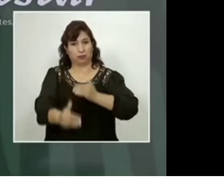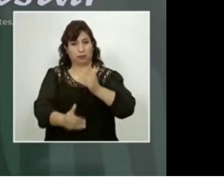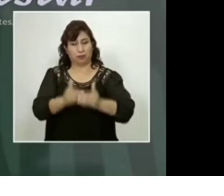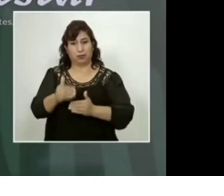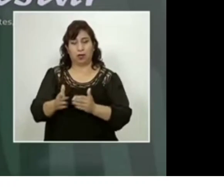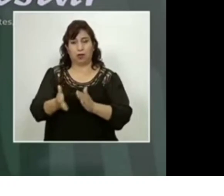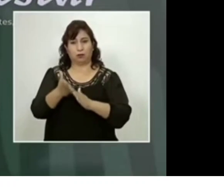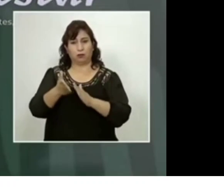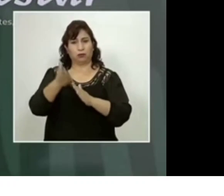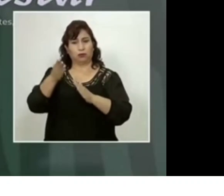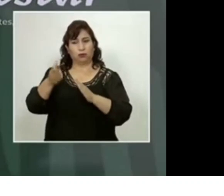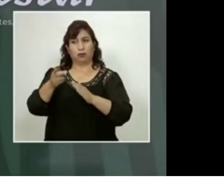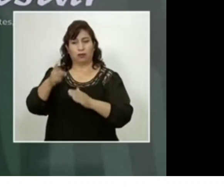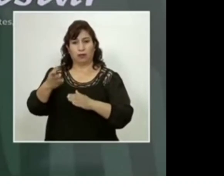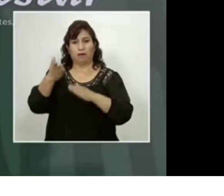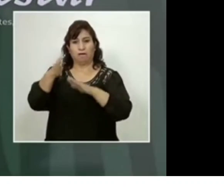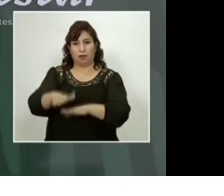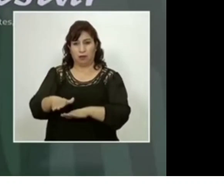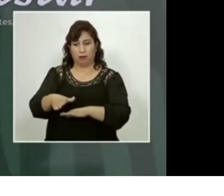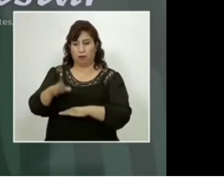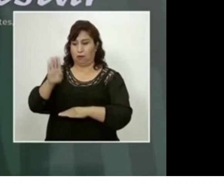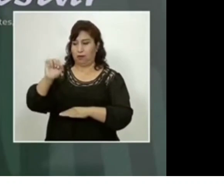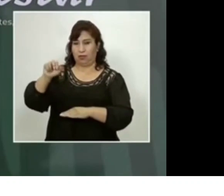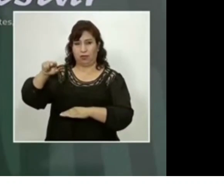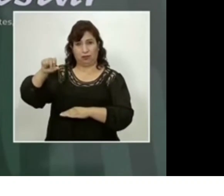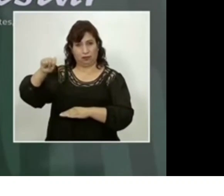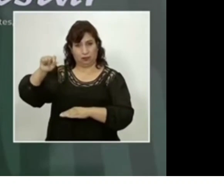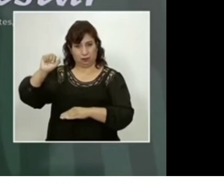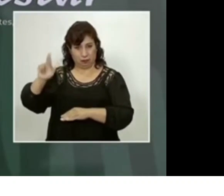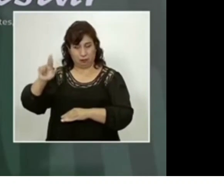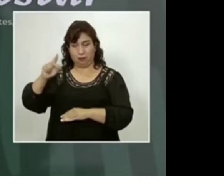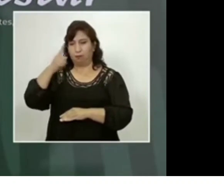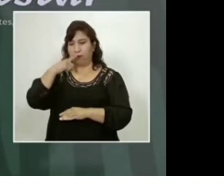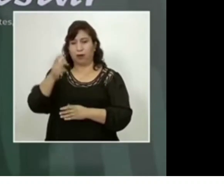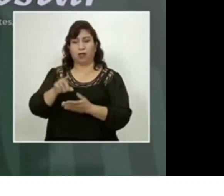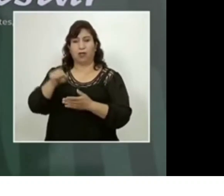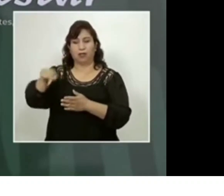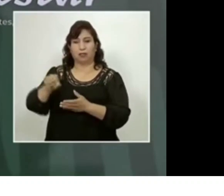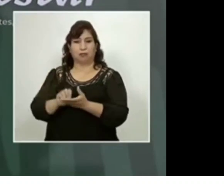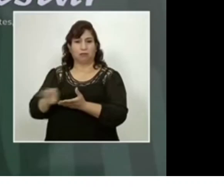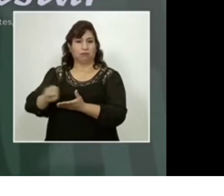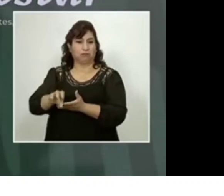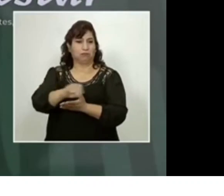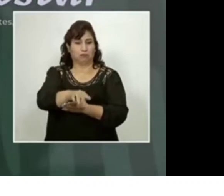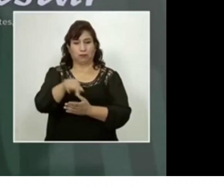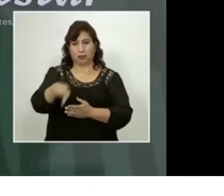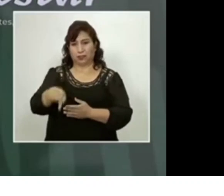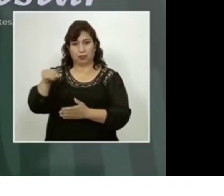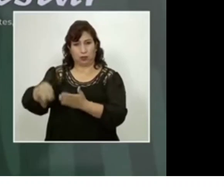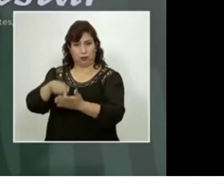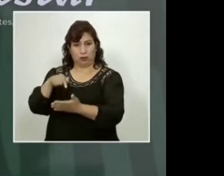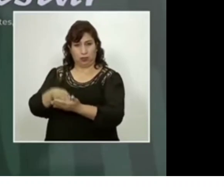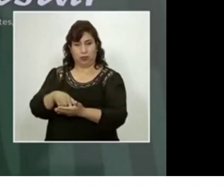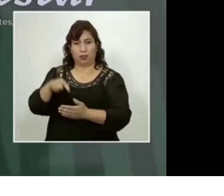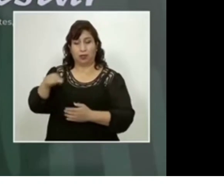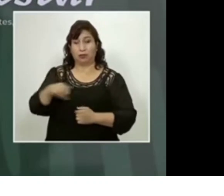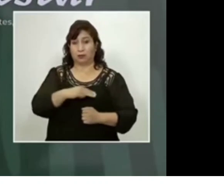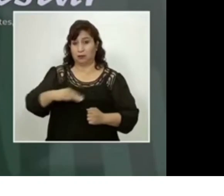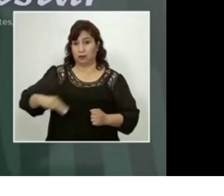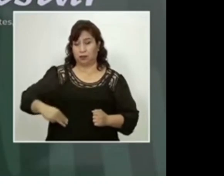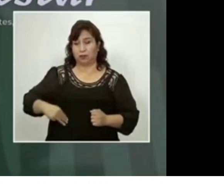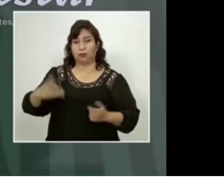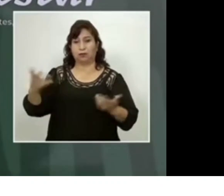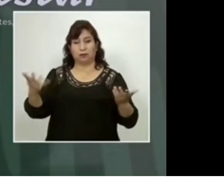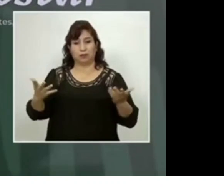16 sucursales del Banco del Bienestar, con el fin de dispersar todos los programas por este medio. En este municipio se construirán